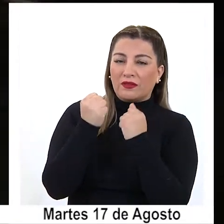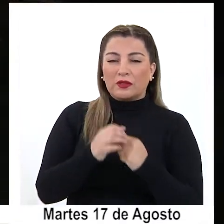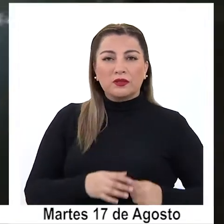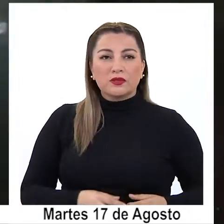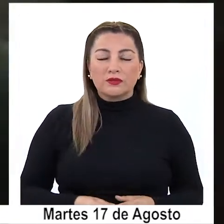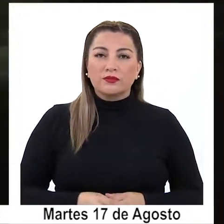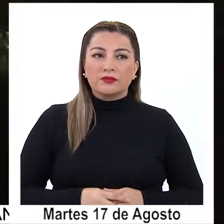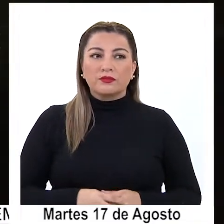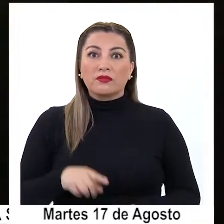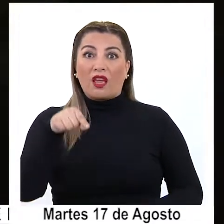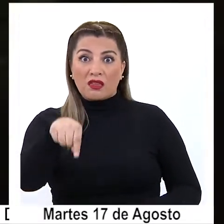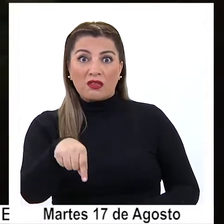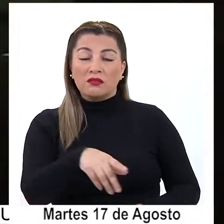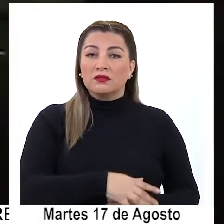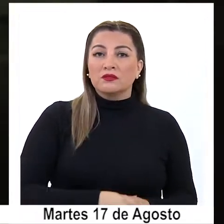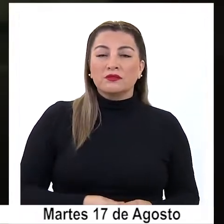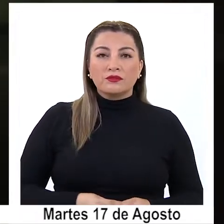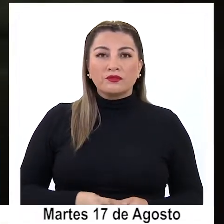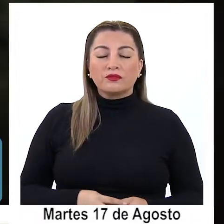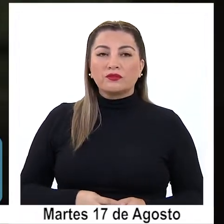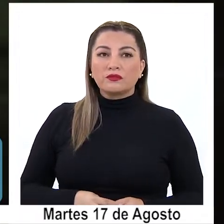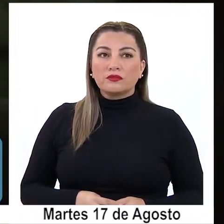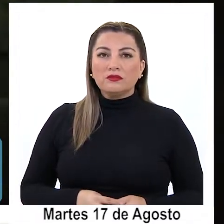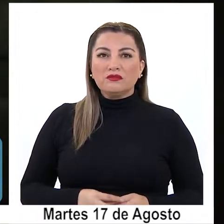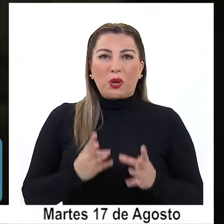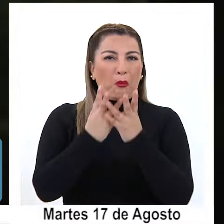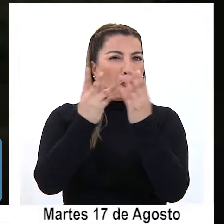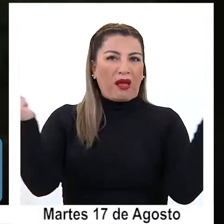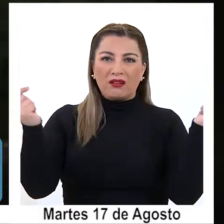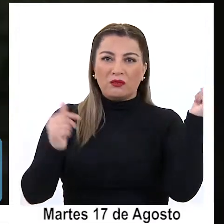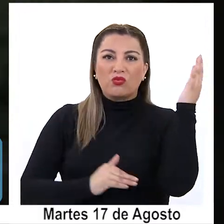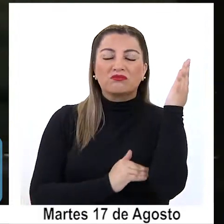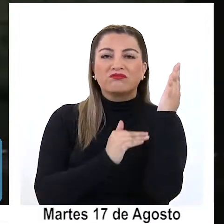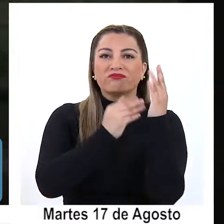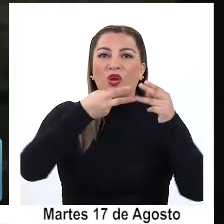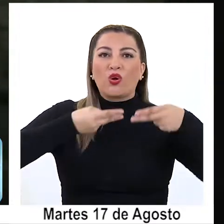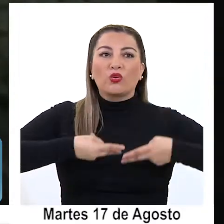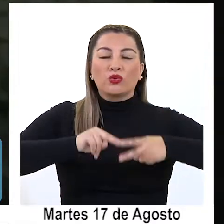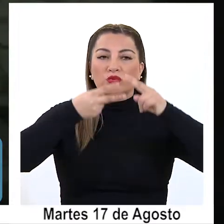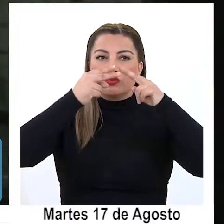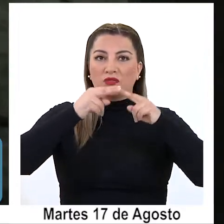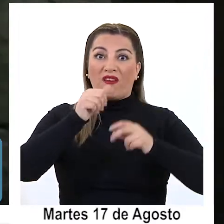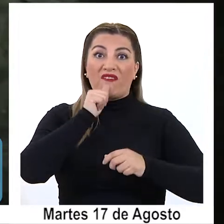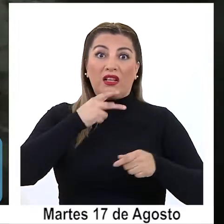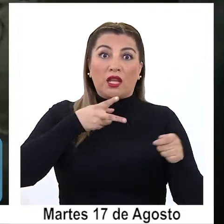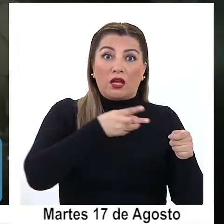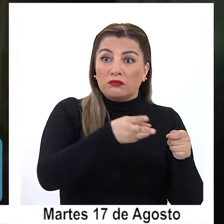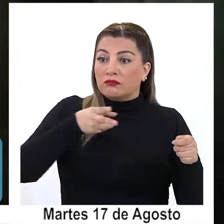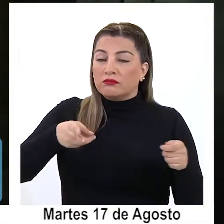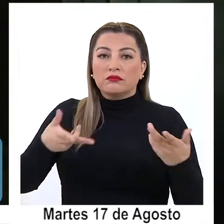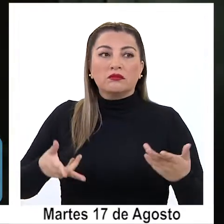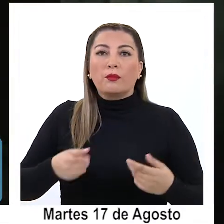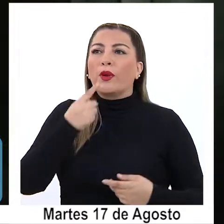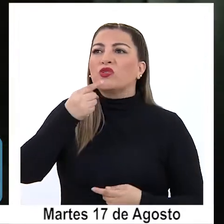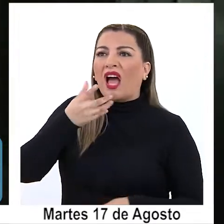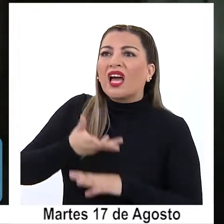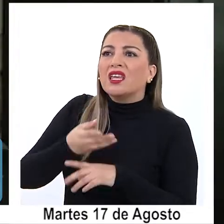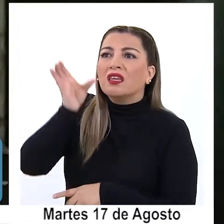clima. Esto está destrozado, es una obra que no hemos inaugurado todavía. ¿Hay alguien